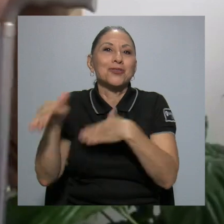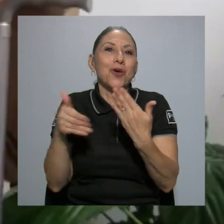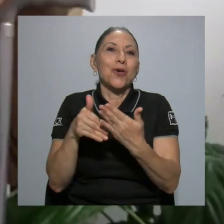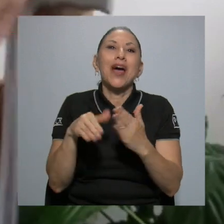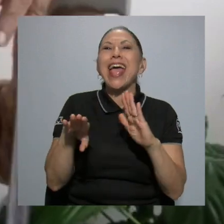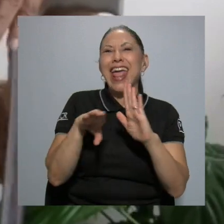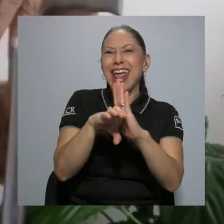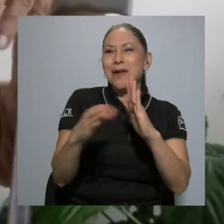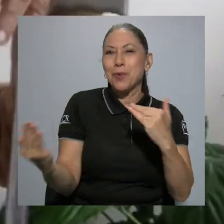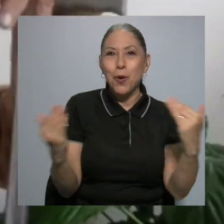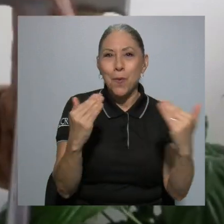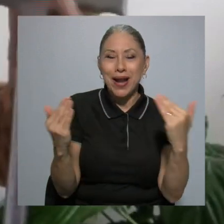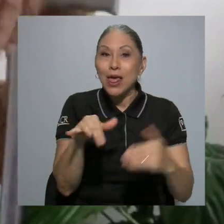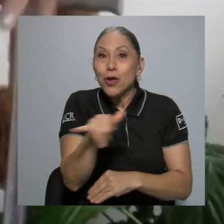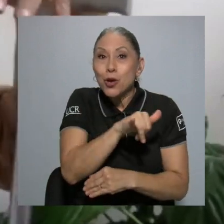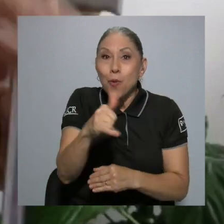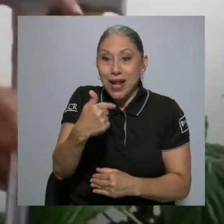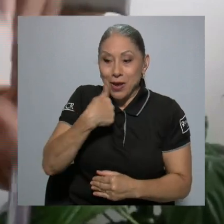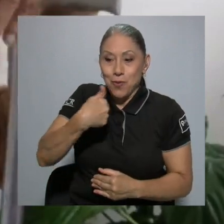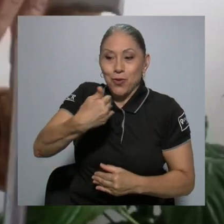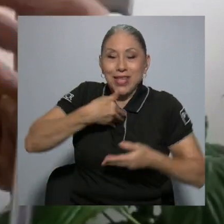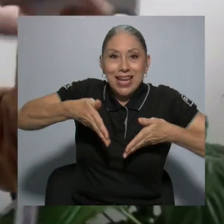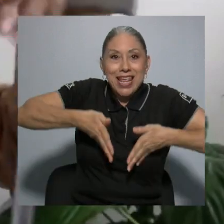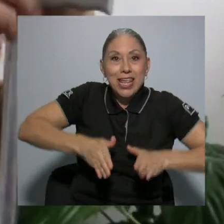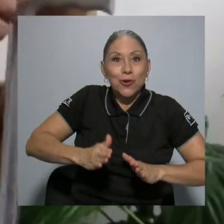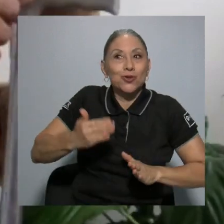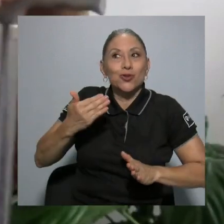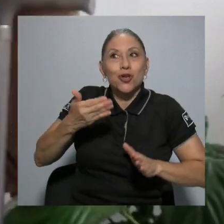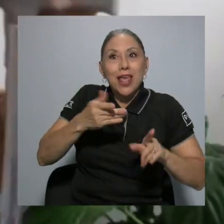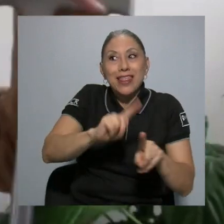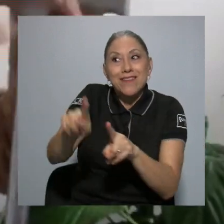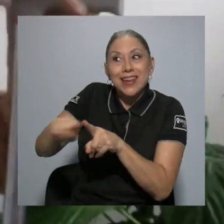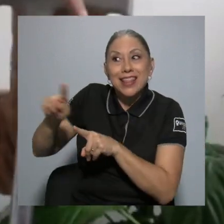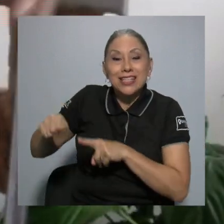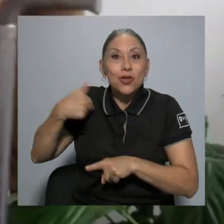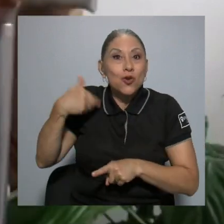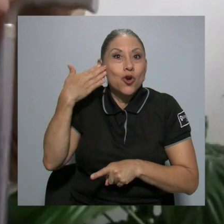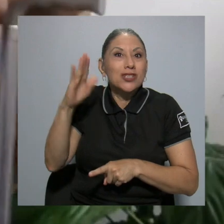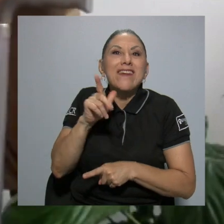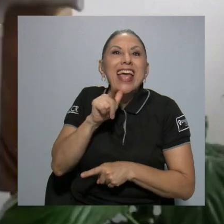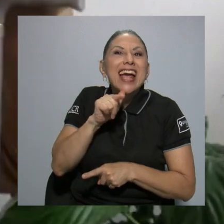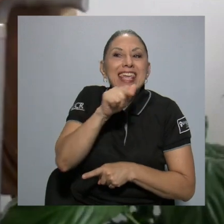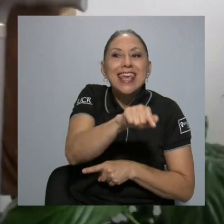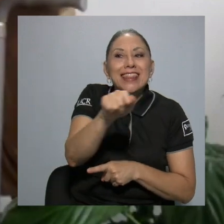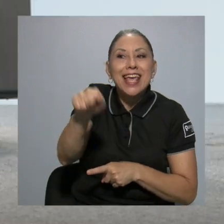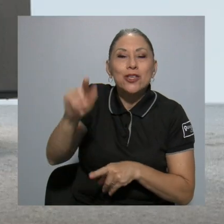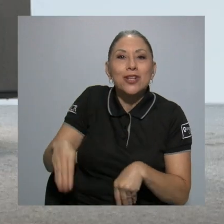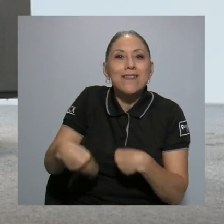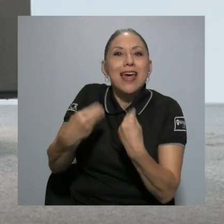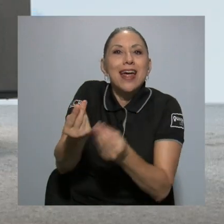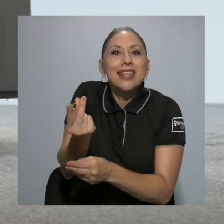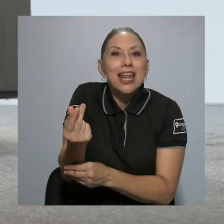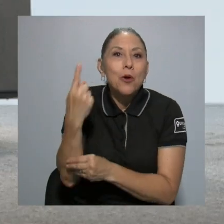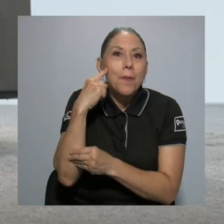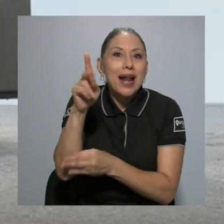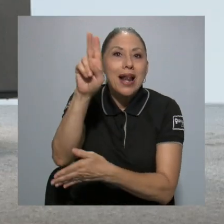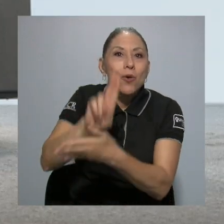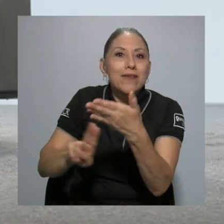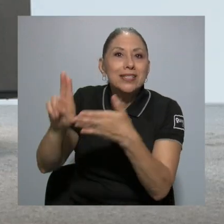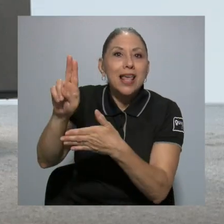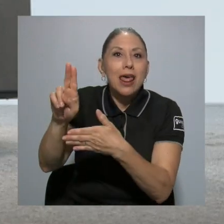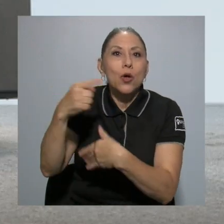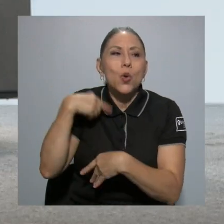tener hijos y uno tiene que decidir a cuál le va a dar la plata para la universidad, ¿no? De este está llevando toda la plata. Sus hermanos quedan